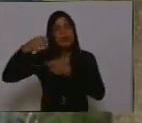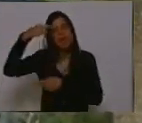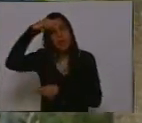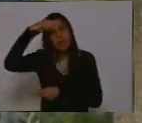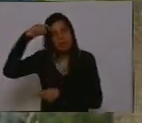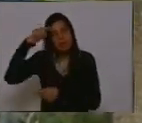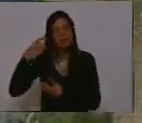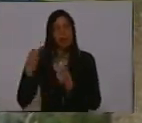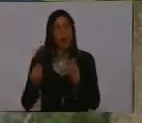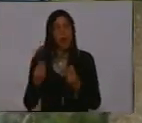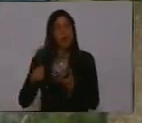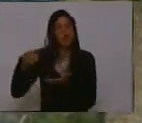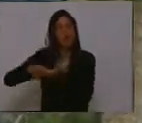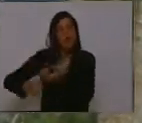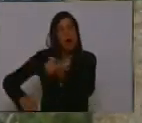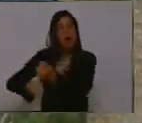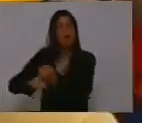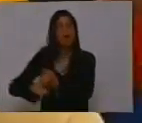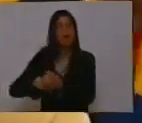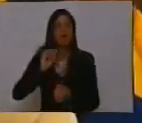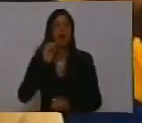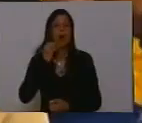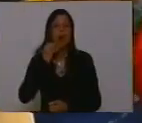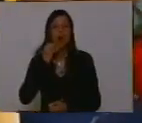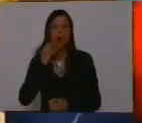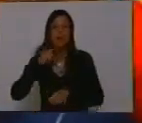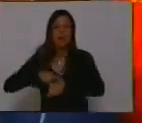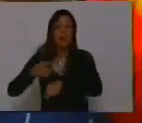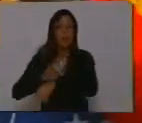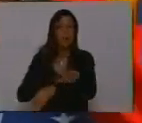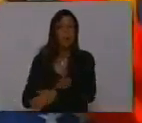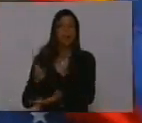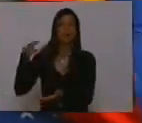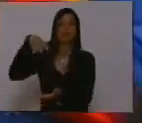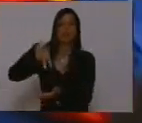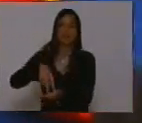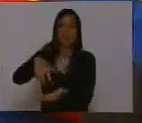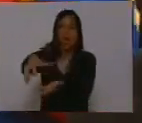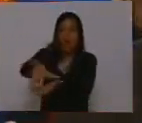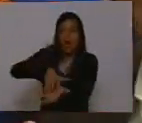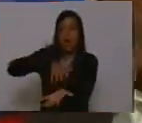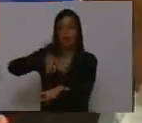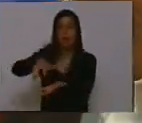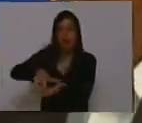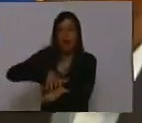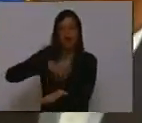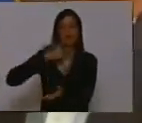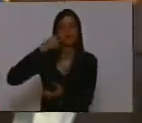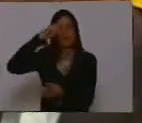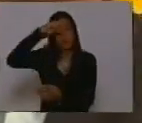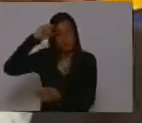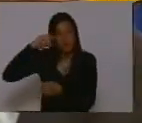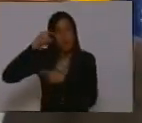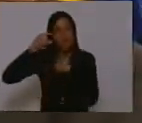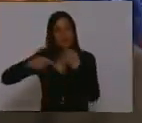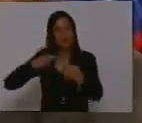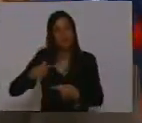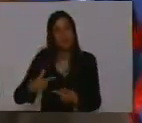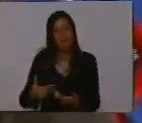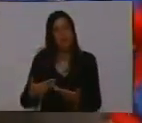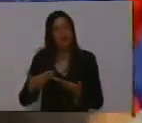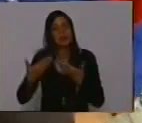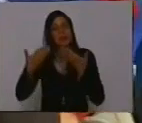días para apoyar a ese joven que se levanta y nos lleva un bocado de comida a nuestra mesa. Hacen falta